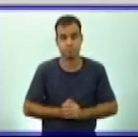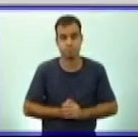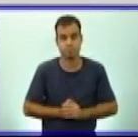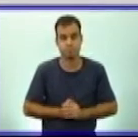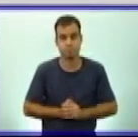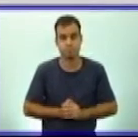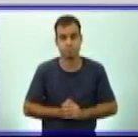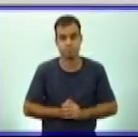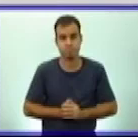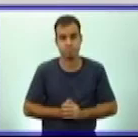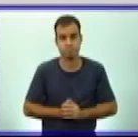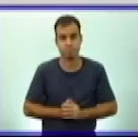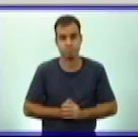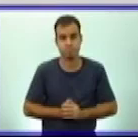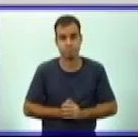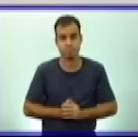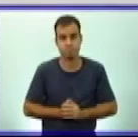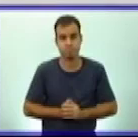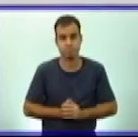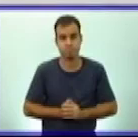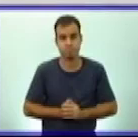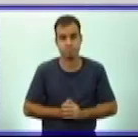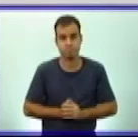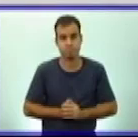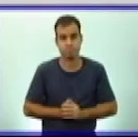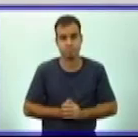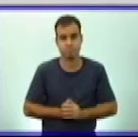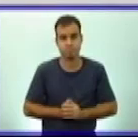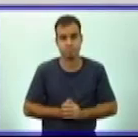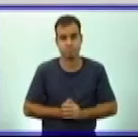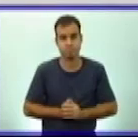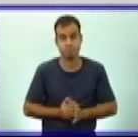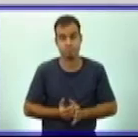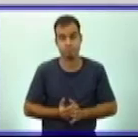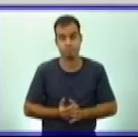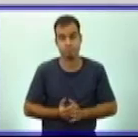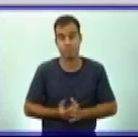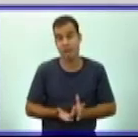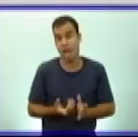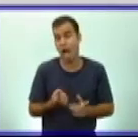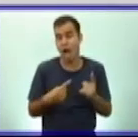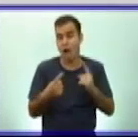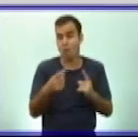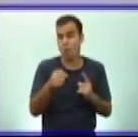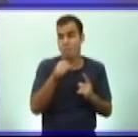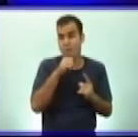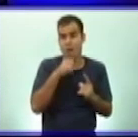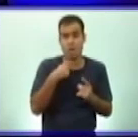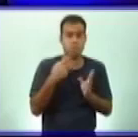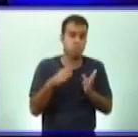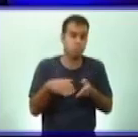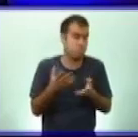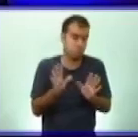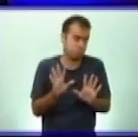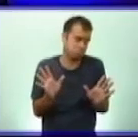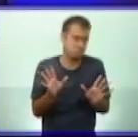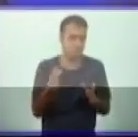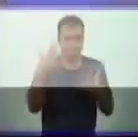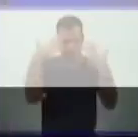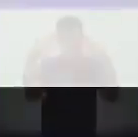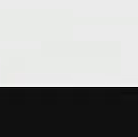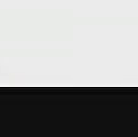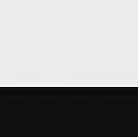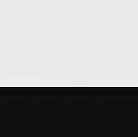que no nos lo da nadie, y aunque algunos ya no lo tengamos, pero es todo. Hasta la próxima clase.